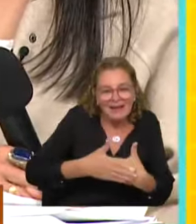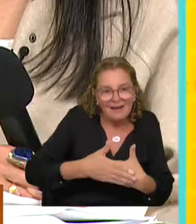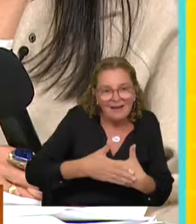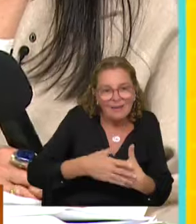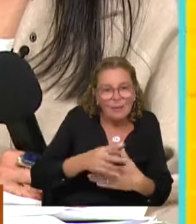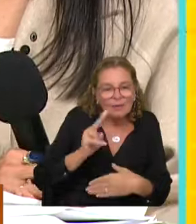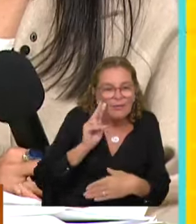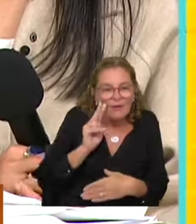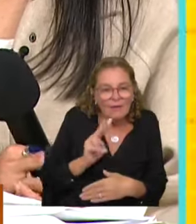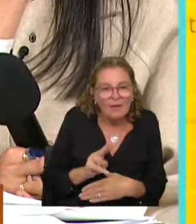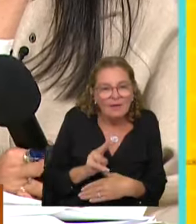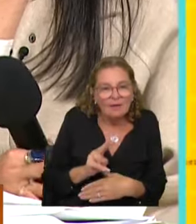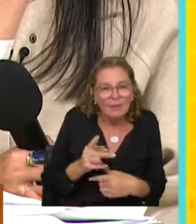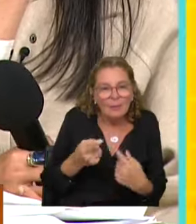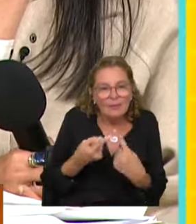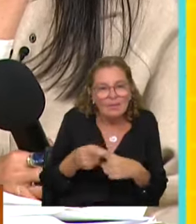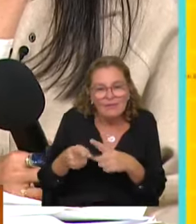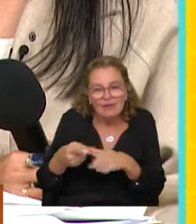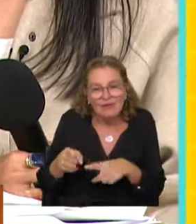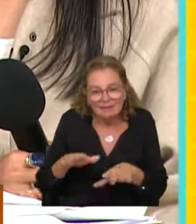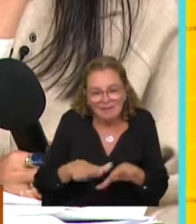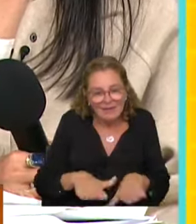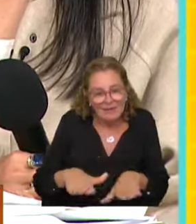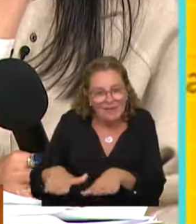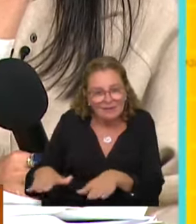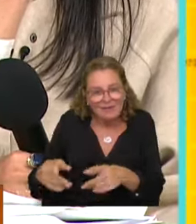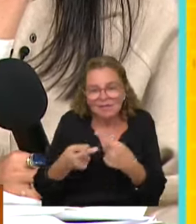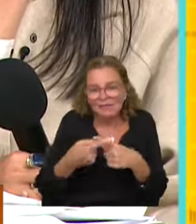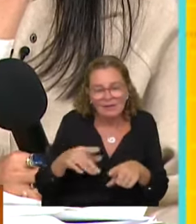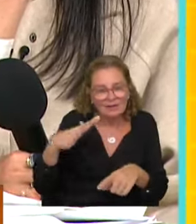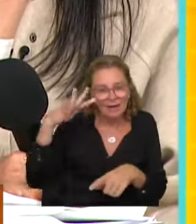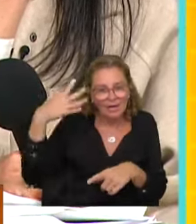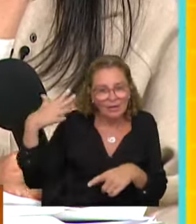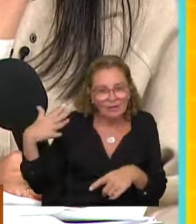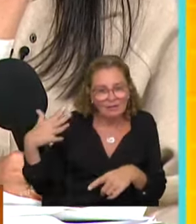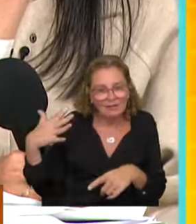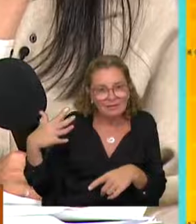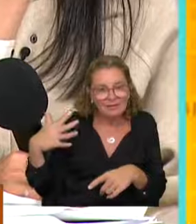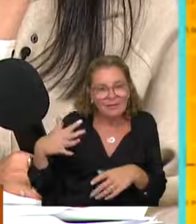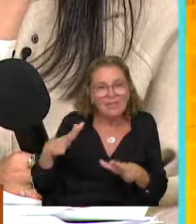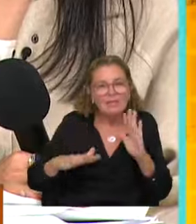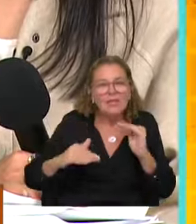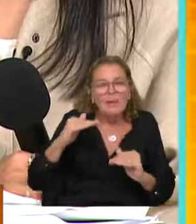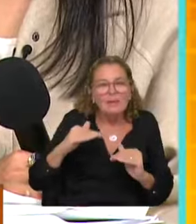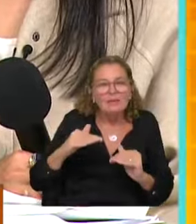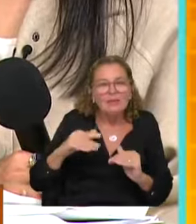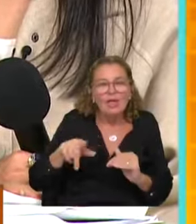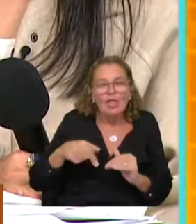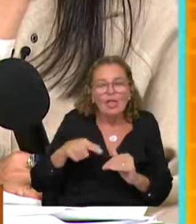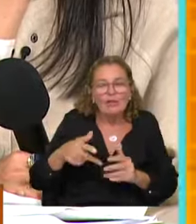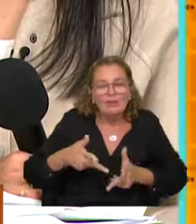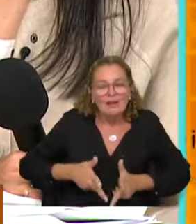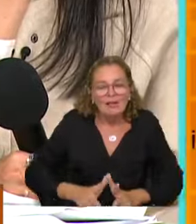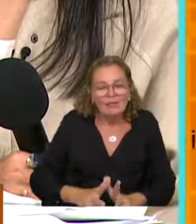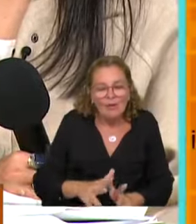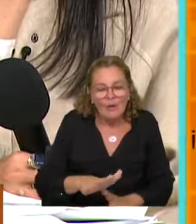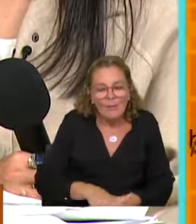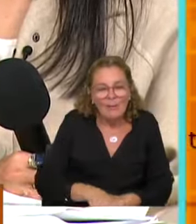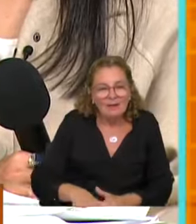Eh ve diferentes infancias y diferentes adolescencias de acuerdo al lugar donde el del país donde se